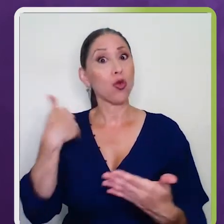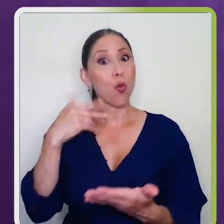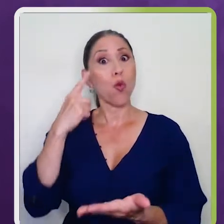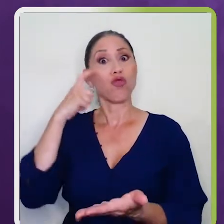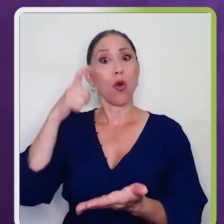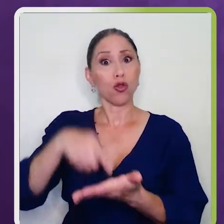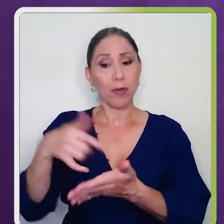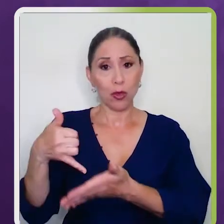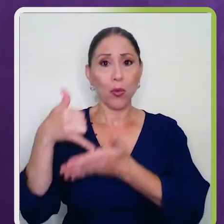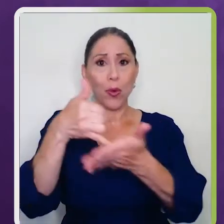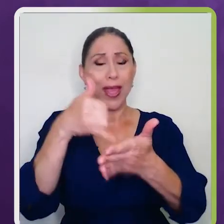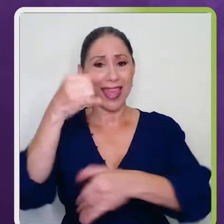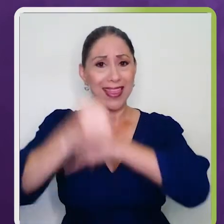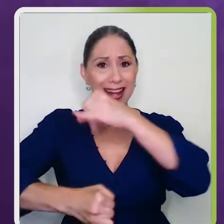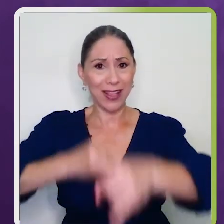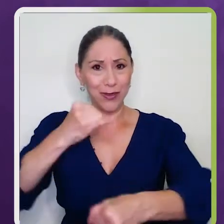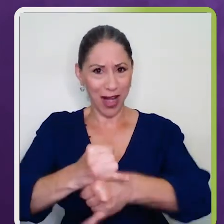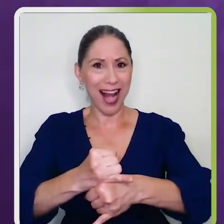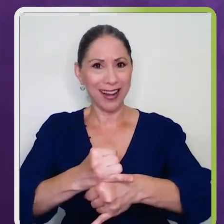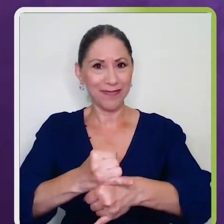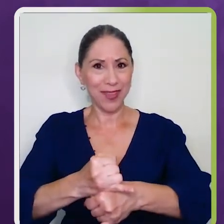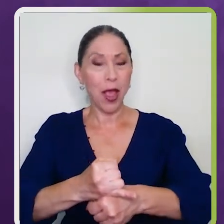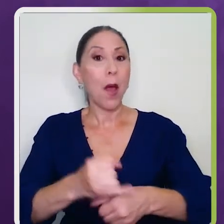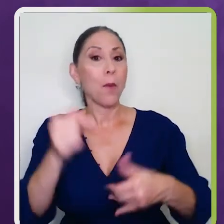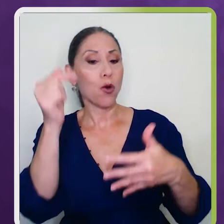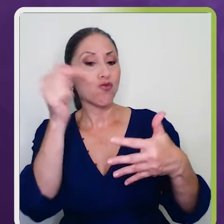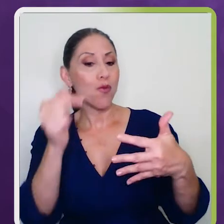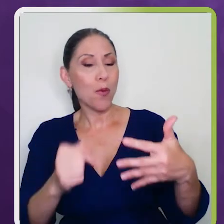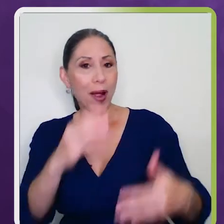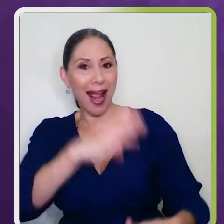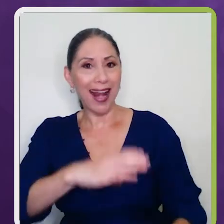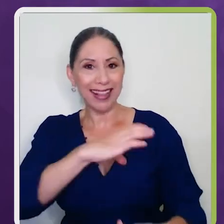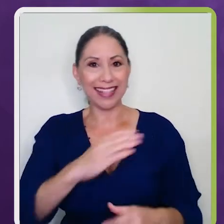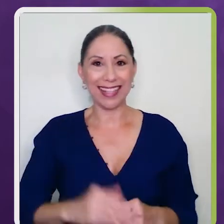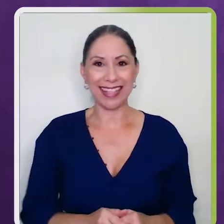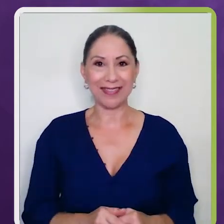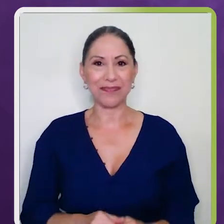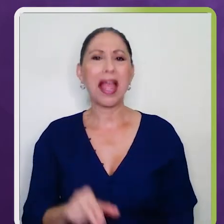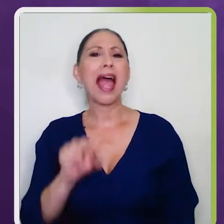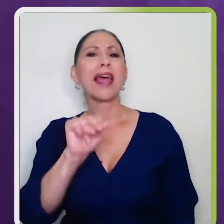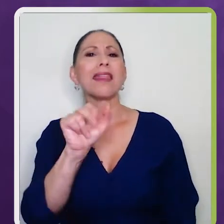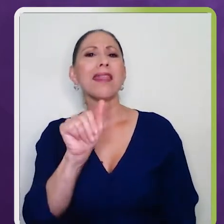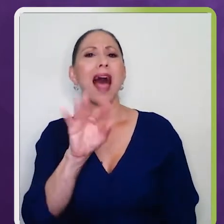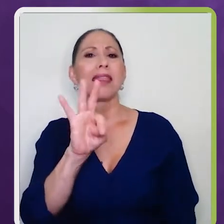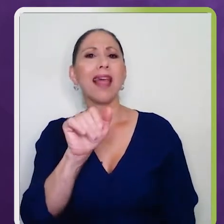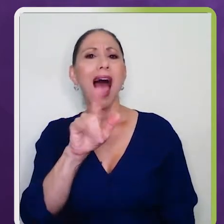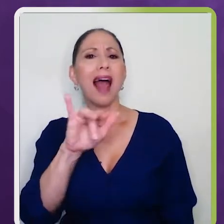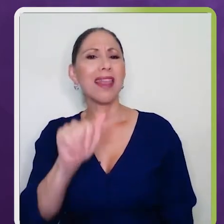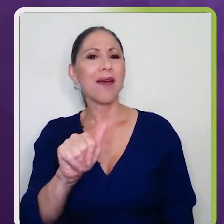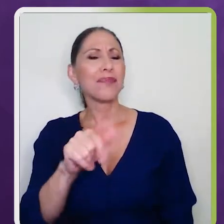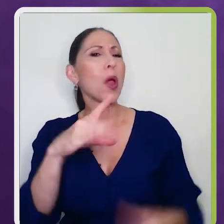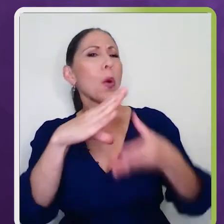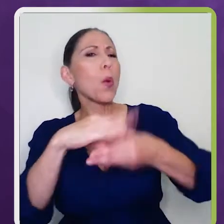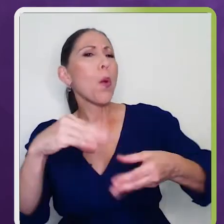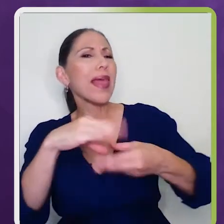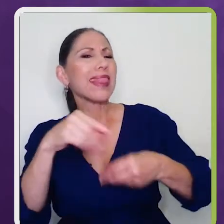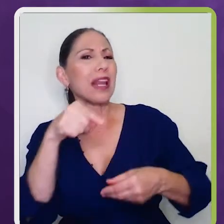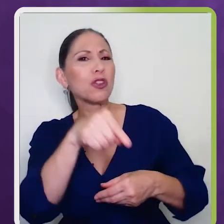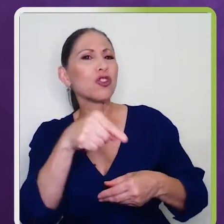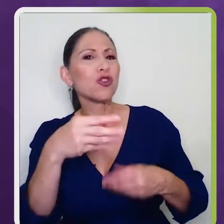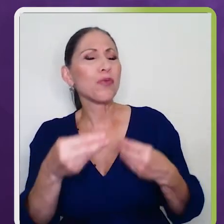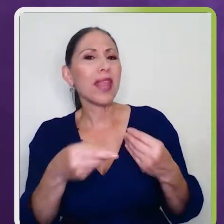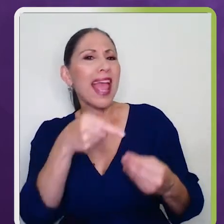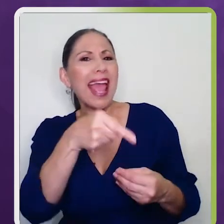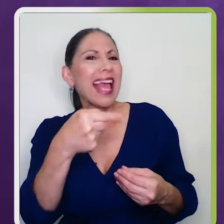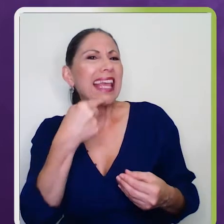reconocimiento internacional precisamente por estas características. Natalia, contanos qué decía, ¿verdad?, de esta